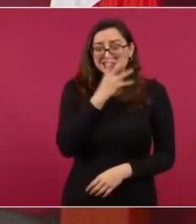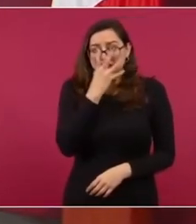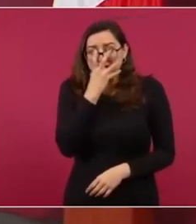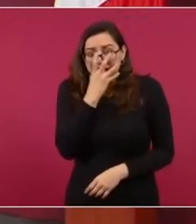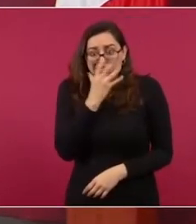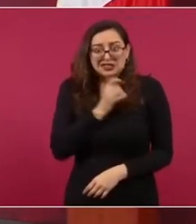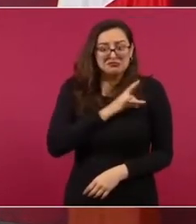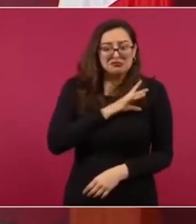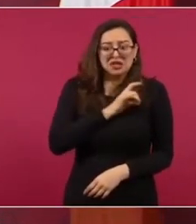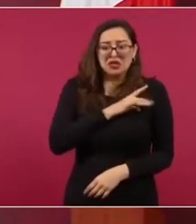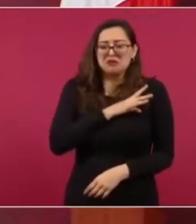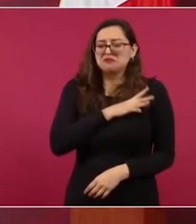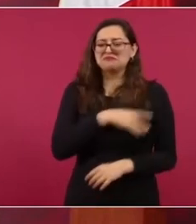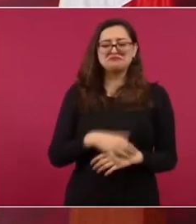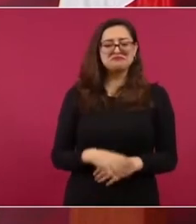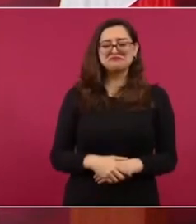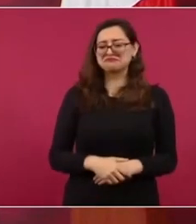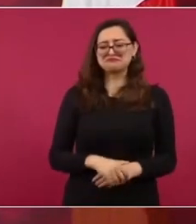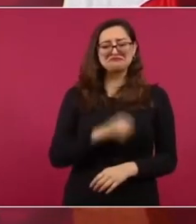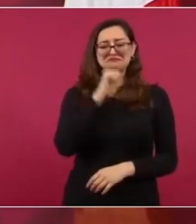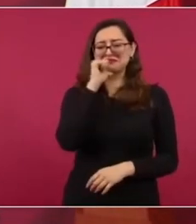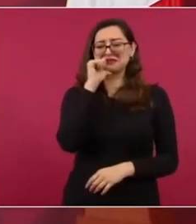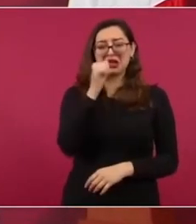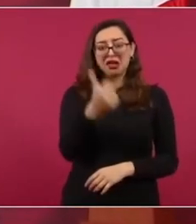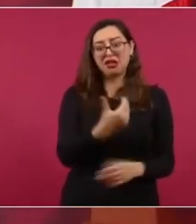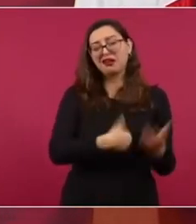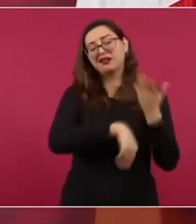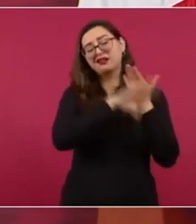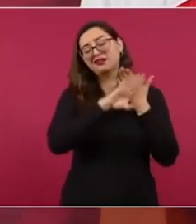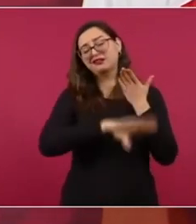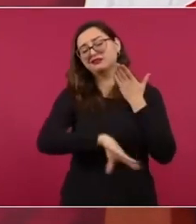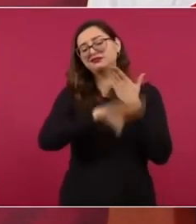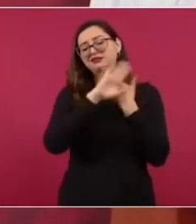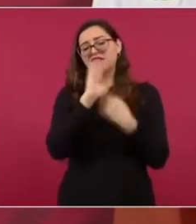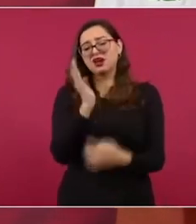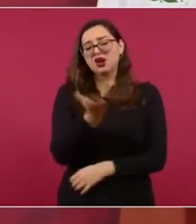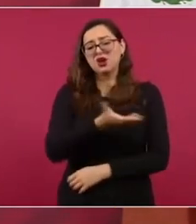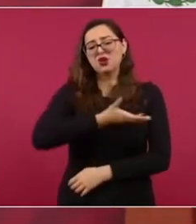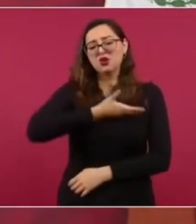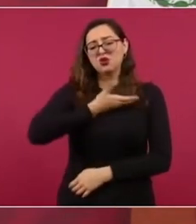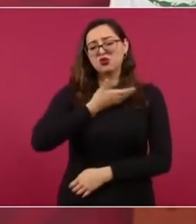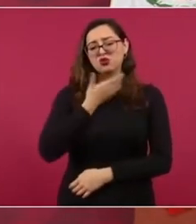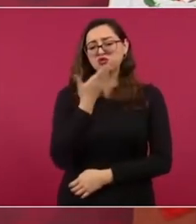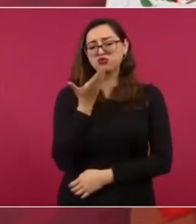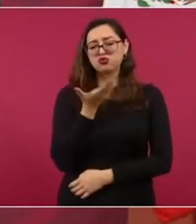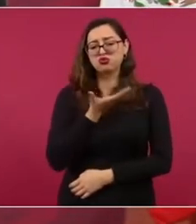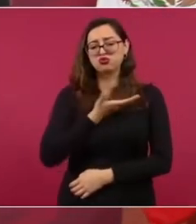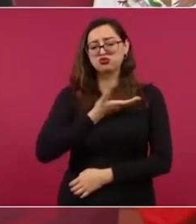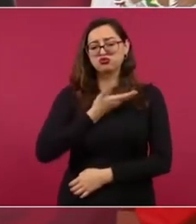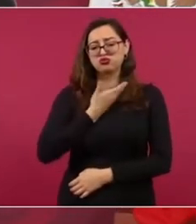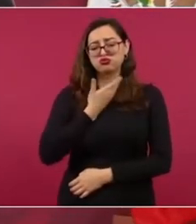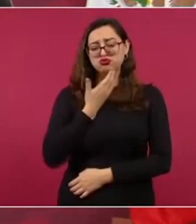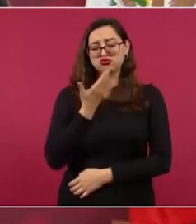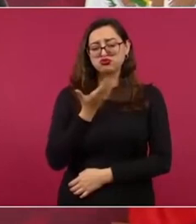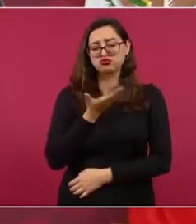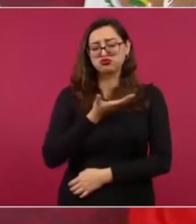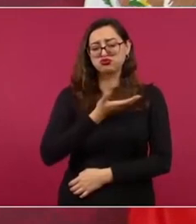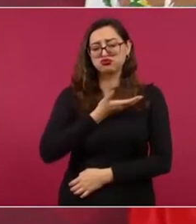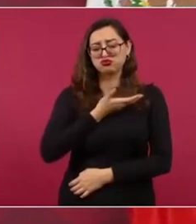avergonzarme y estoy acostumbrado a enfrentar